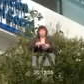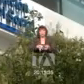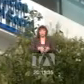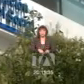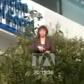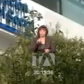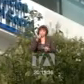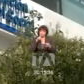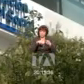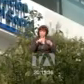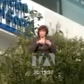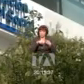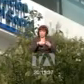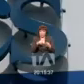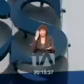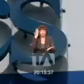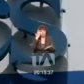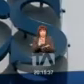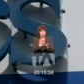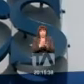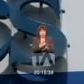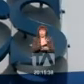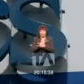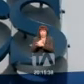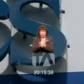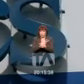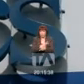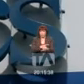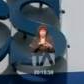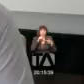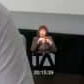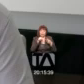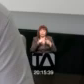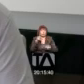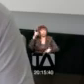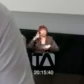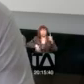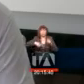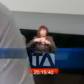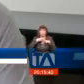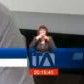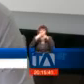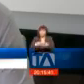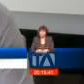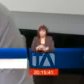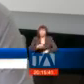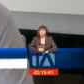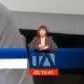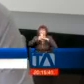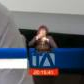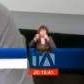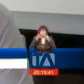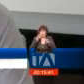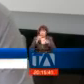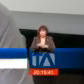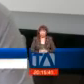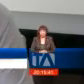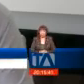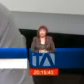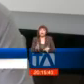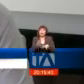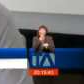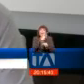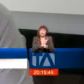el Consejo o evitar que éste siga designando las autoridades de control. El Consejo de Participación Ciudadana fue el espacio